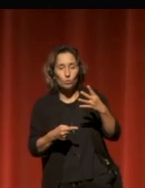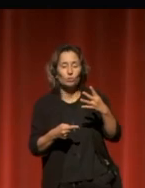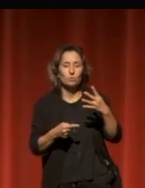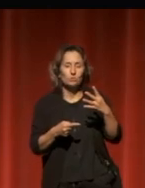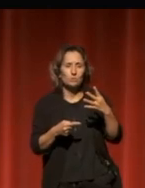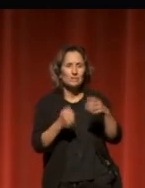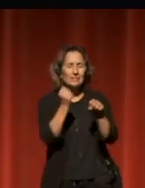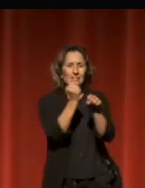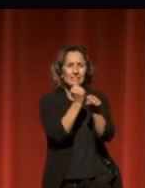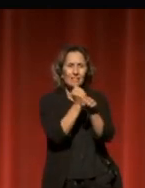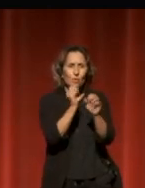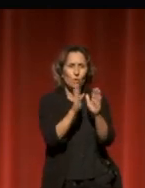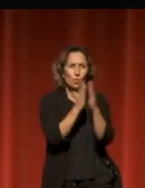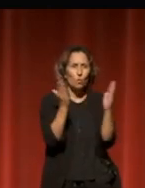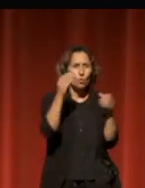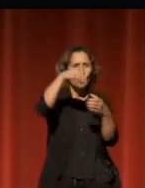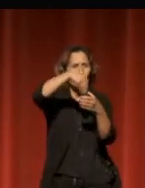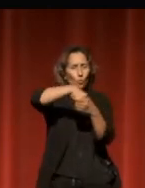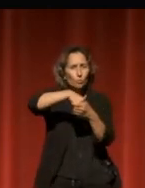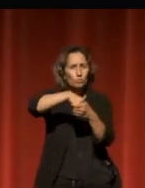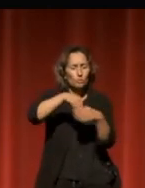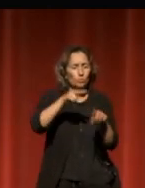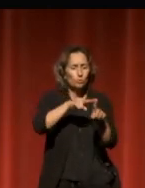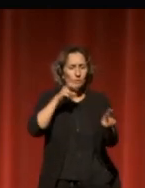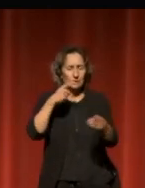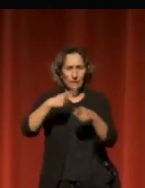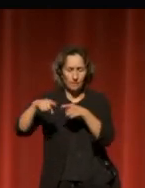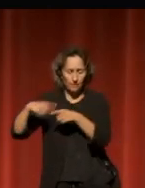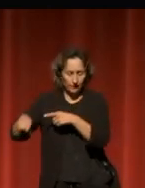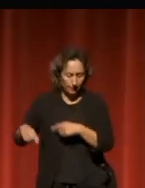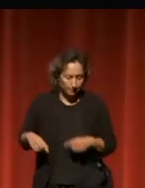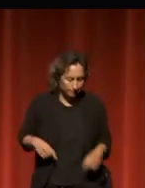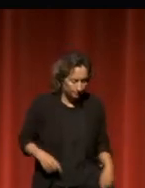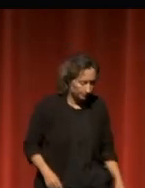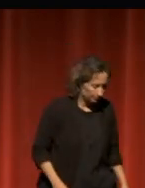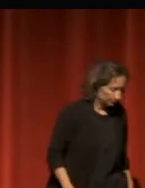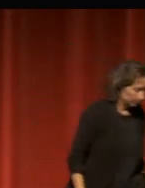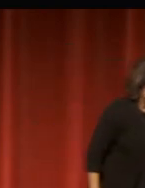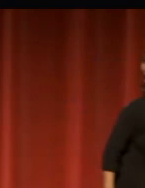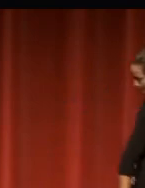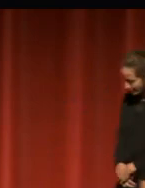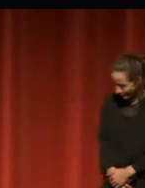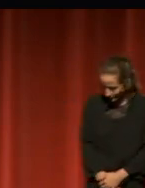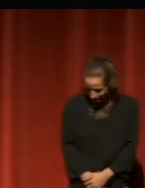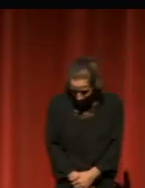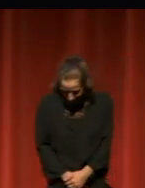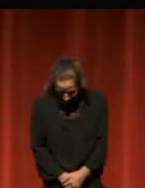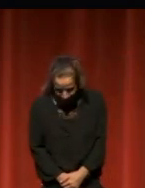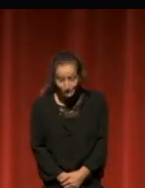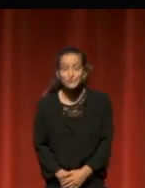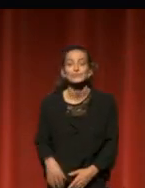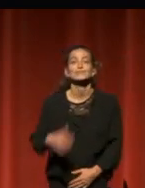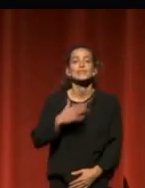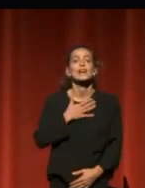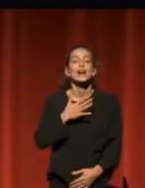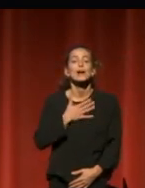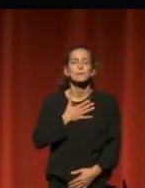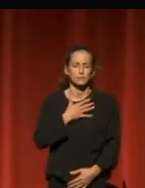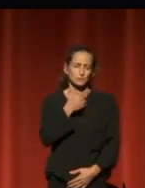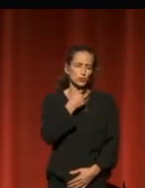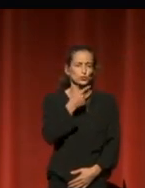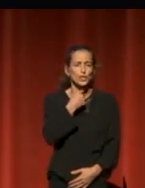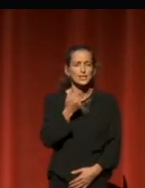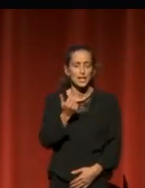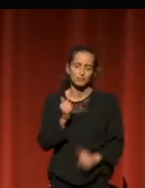abordando su trabajo en las bibliotecas desde una perspectiva diferente. Y a mí me gustaría empezar haciéndole a cada uno una pregunta un